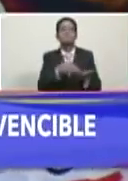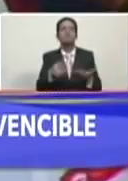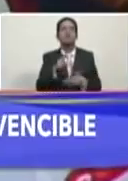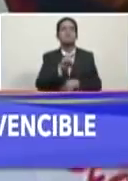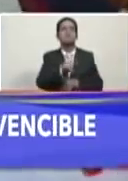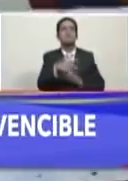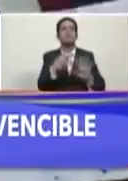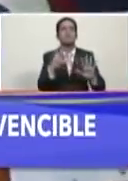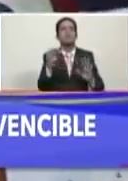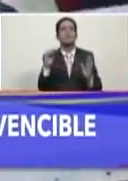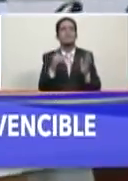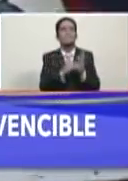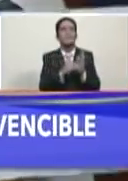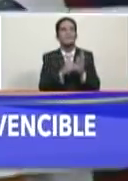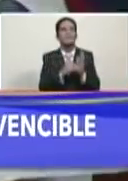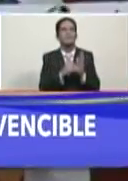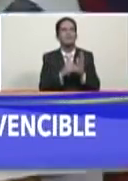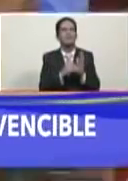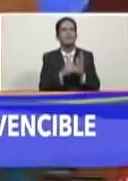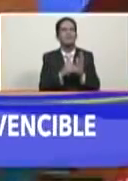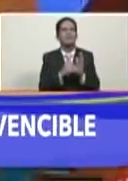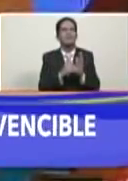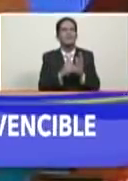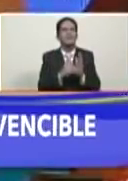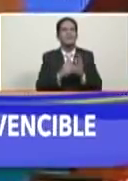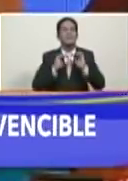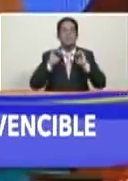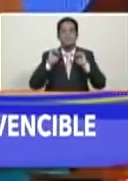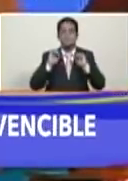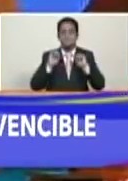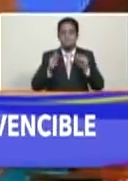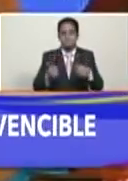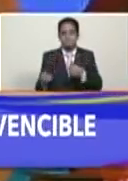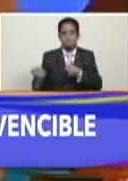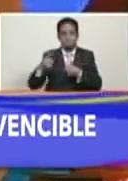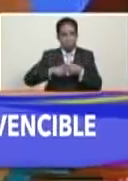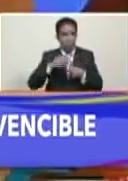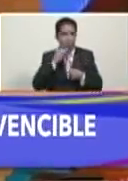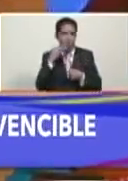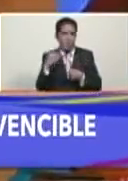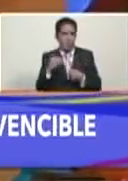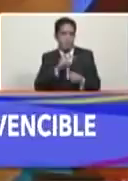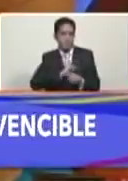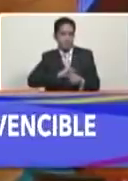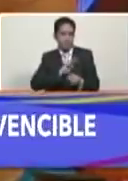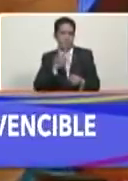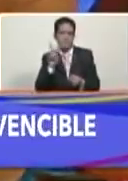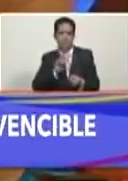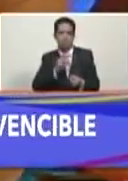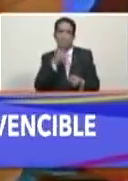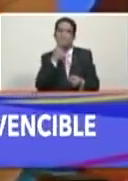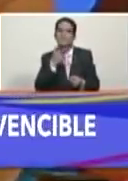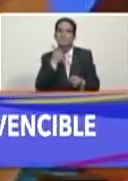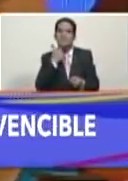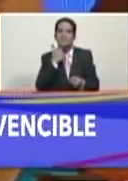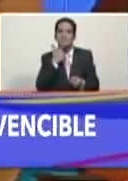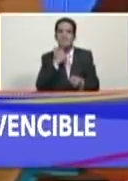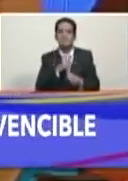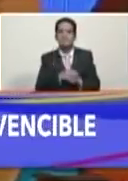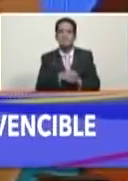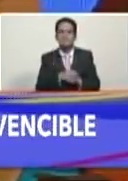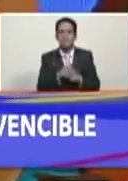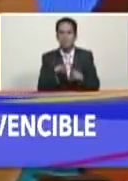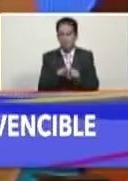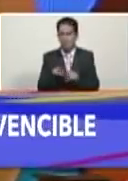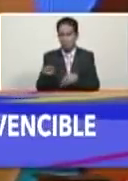1.170.000 jóvenes, fundamentalmente con el arranque de la incorporación de la juventud a la misión Venezuela Bella, que es una de las líneas que usted nos